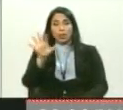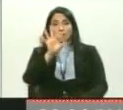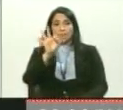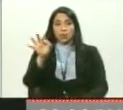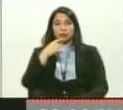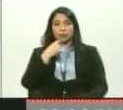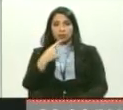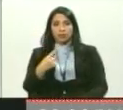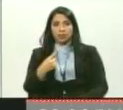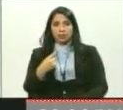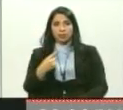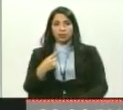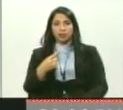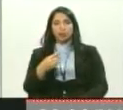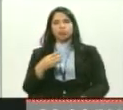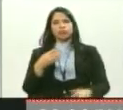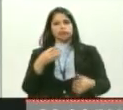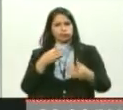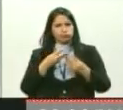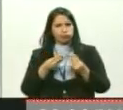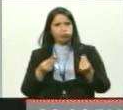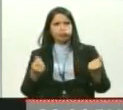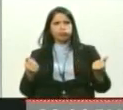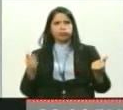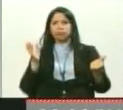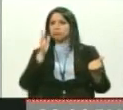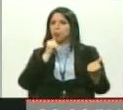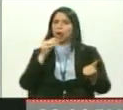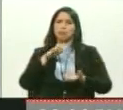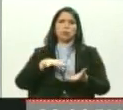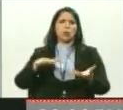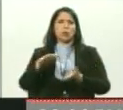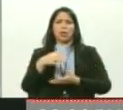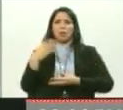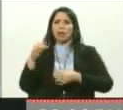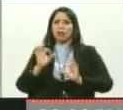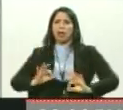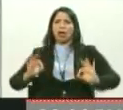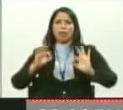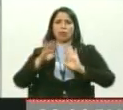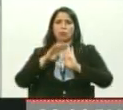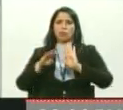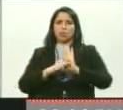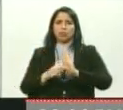45% dice, ha sido llevadera, no me ha costado nada cumplirla.